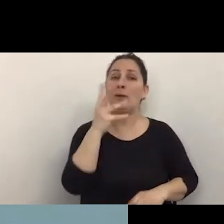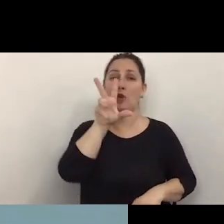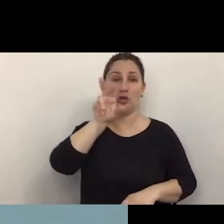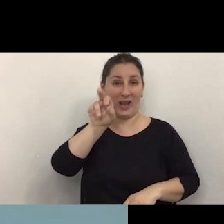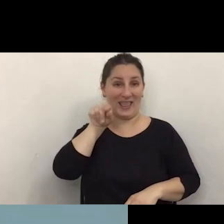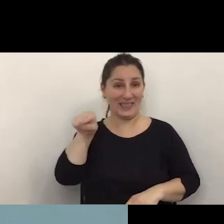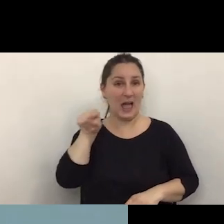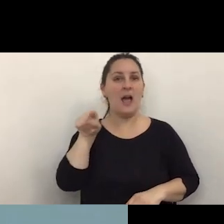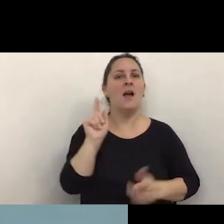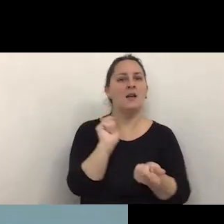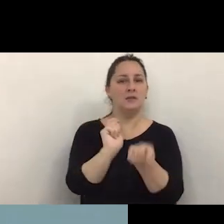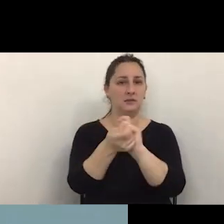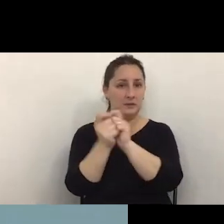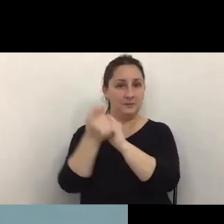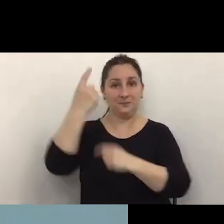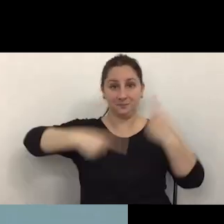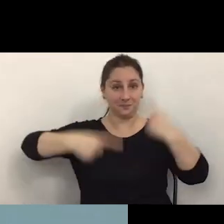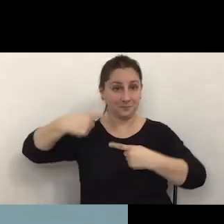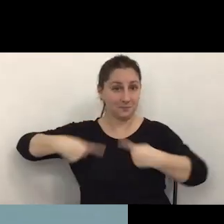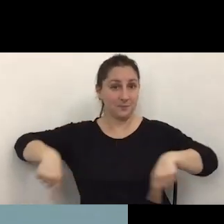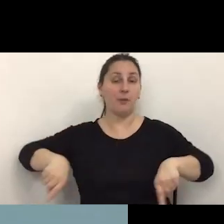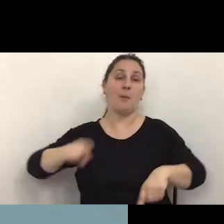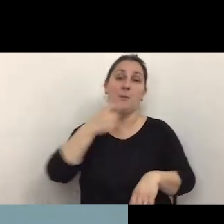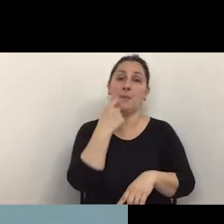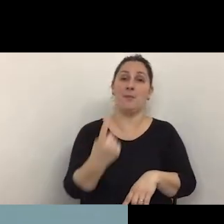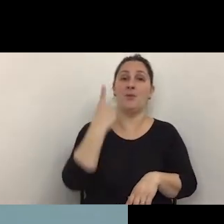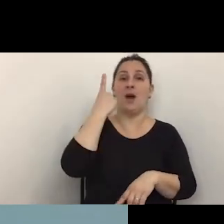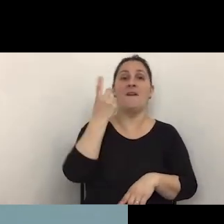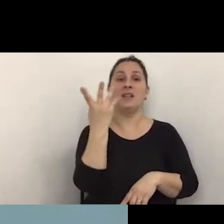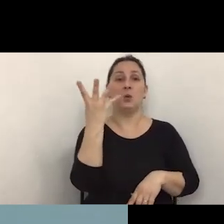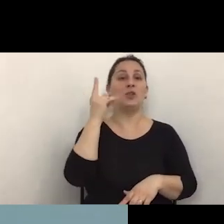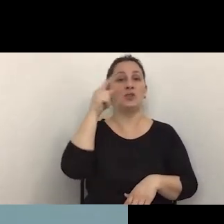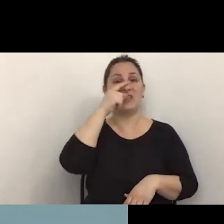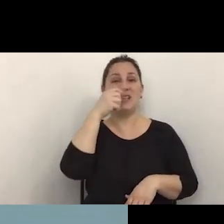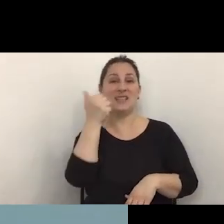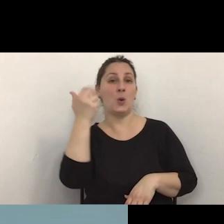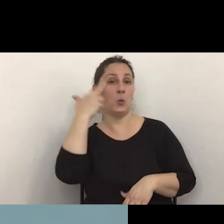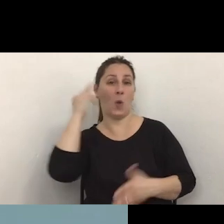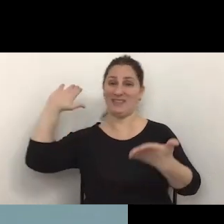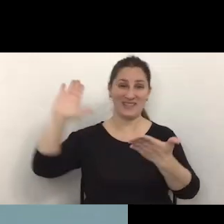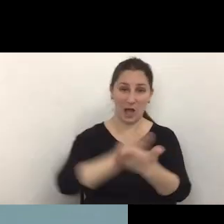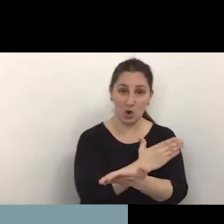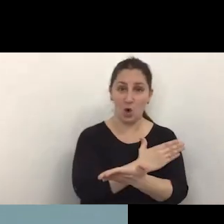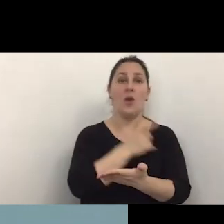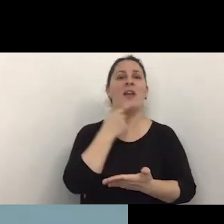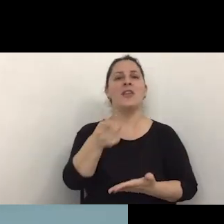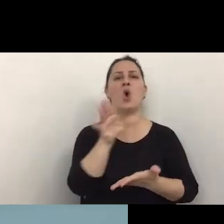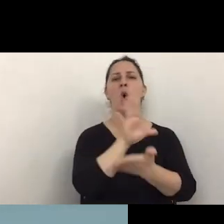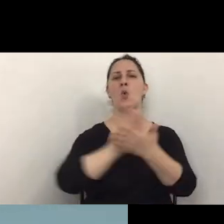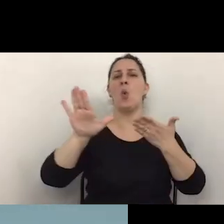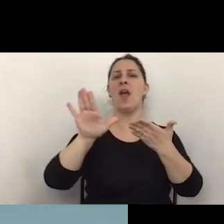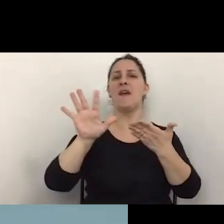que modificó diversas cosas, entre ellas derogó la 24769 y estableció un nuevo régimen